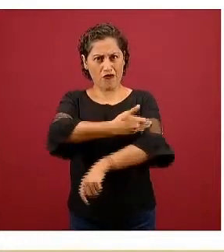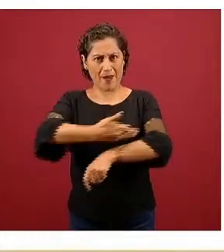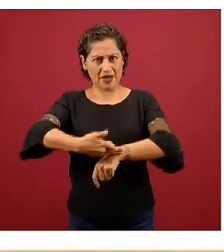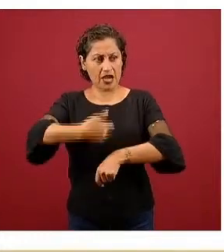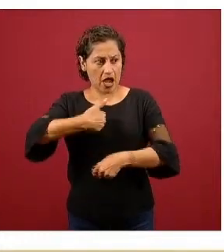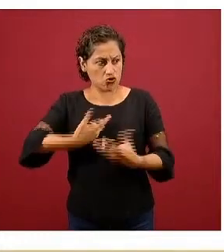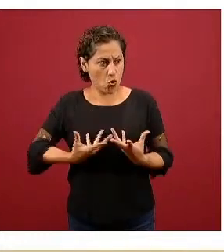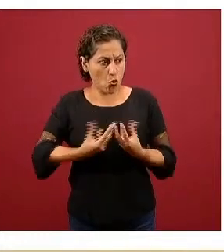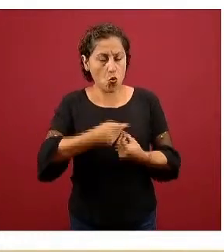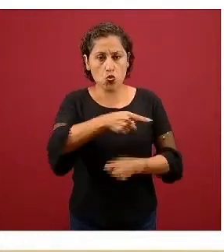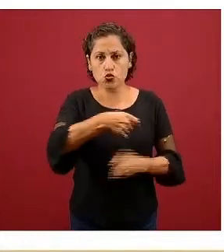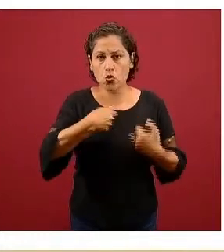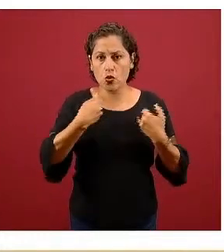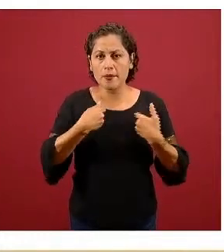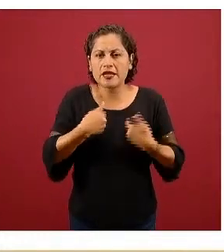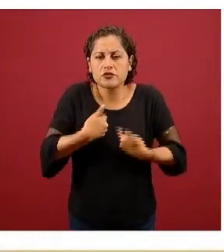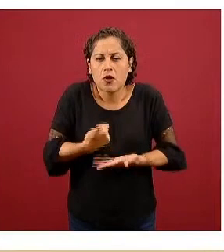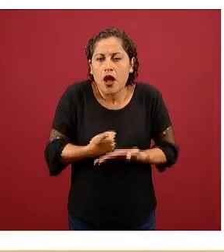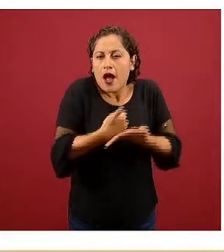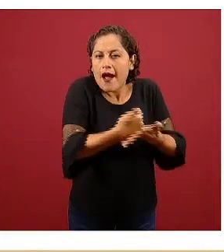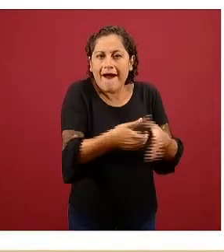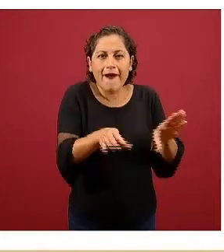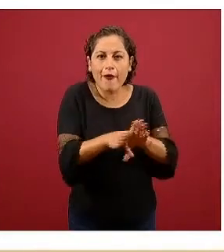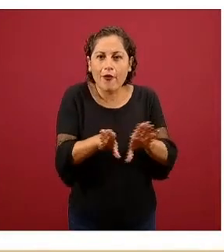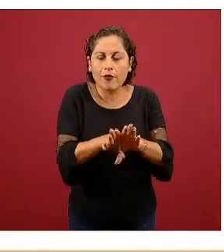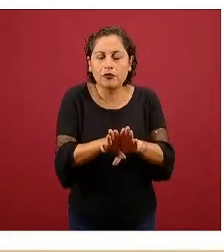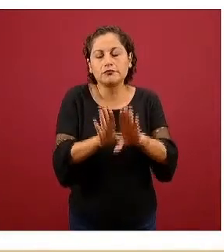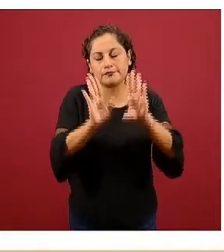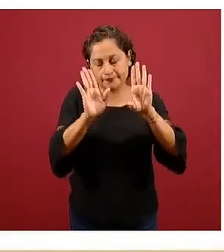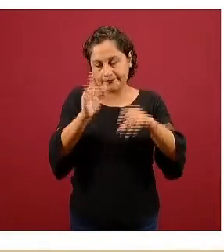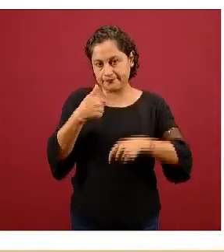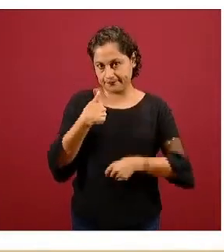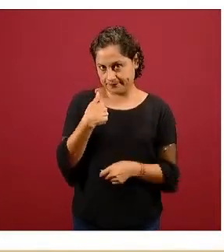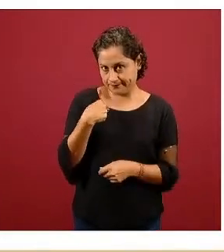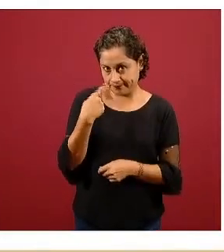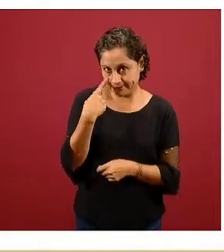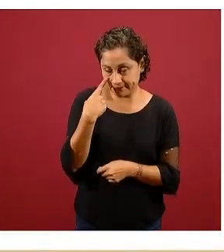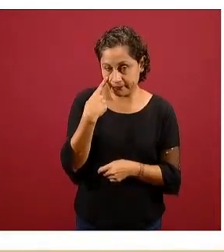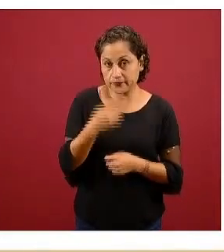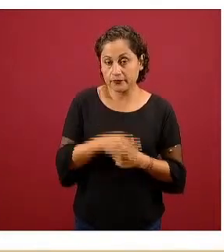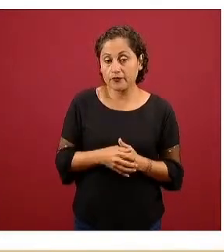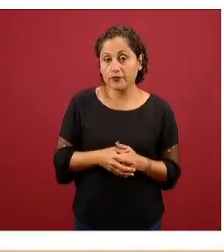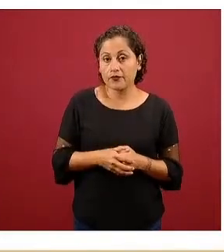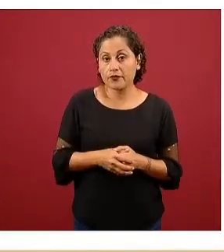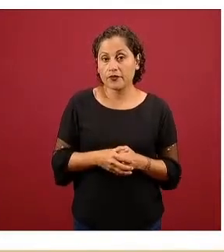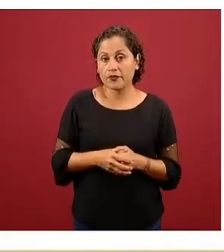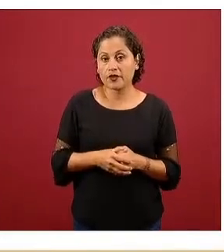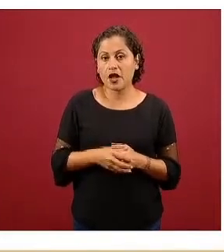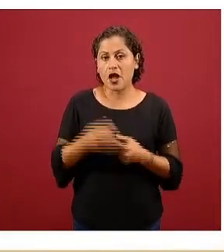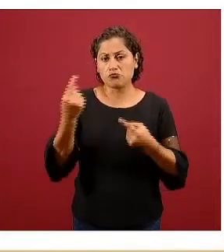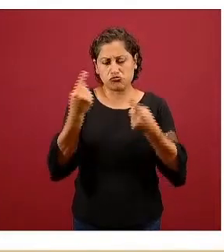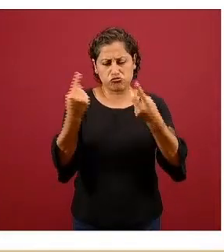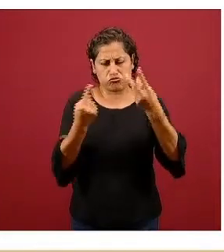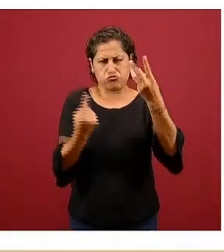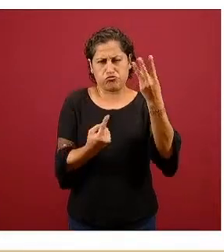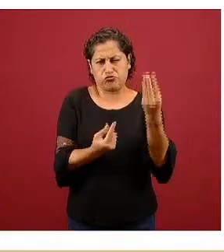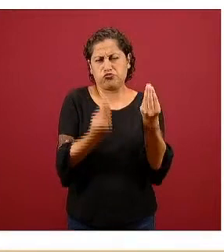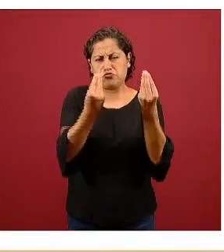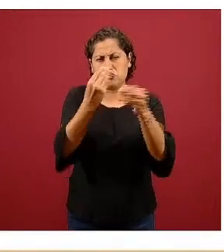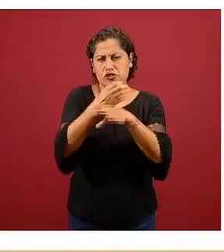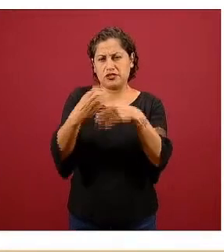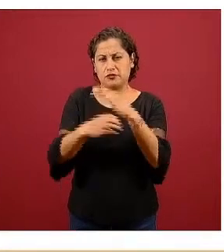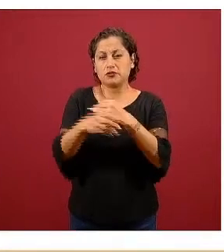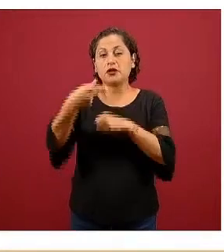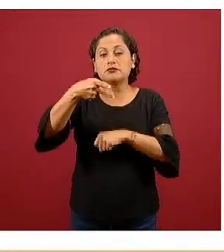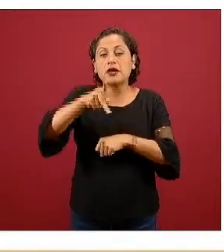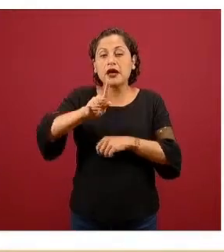está en constante contacto con ellos? Bueno, yo les diría que pueden hacerse muchas cosas, pero yo lo resumí en estos 6